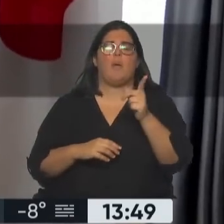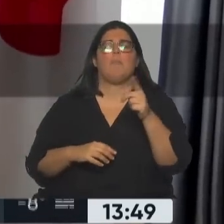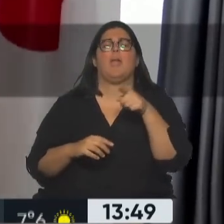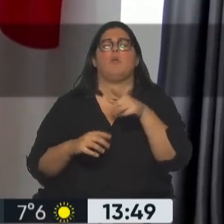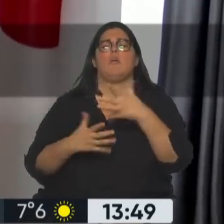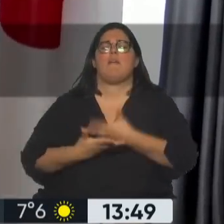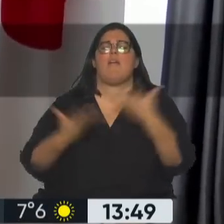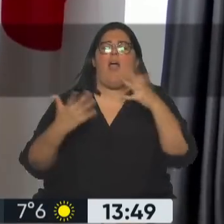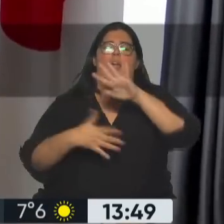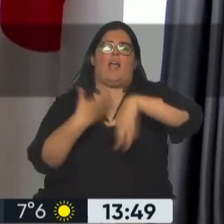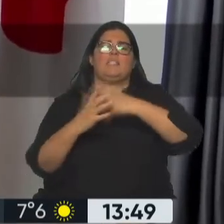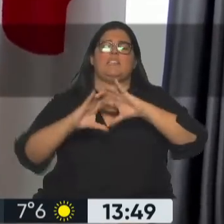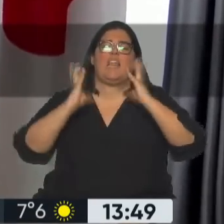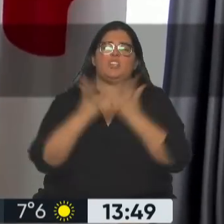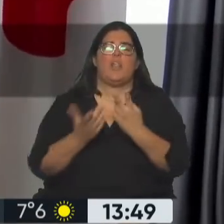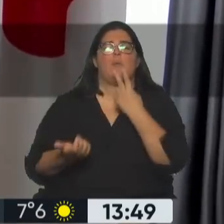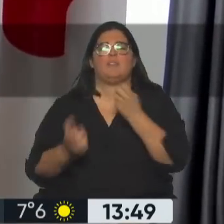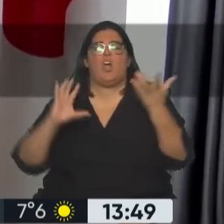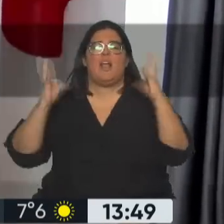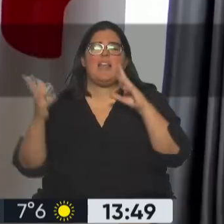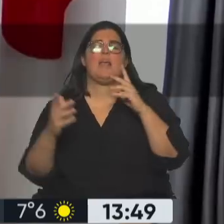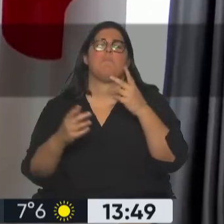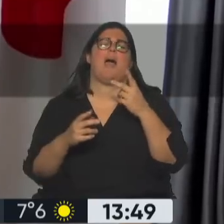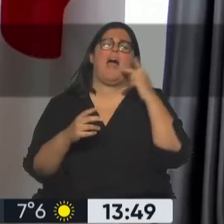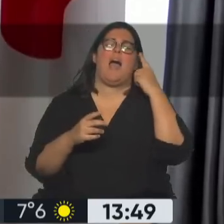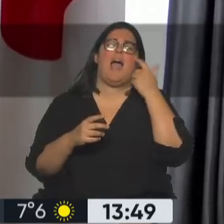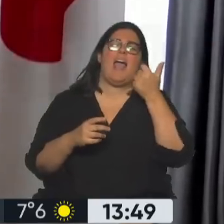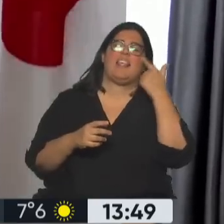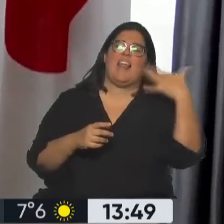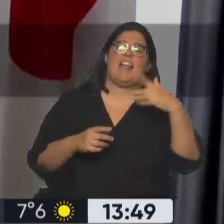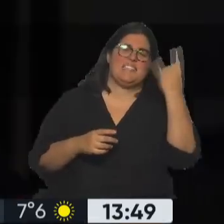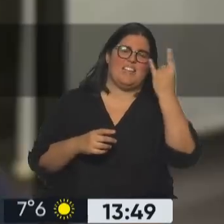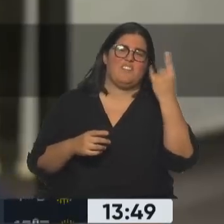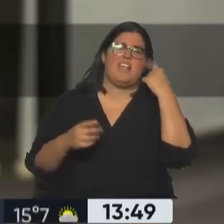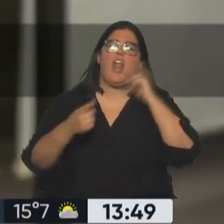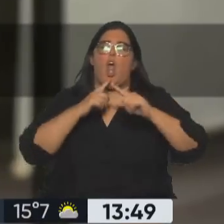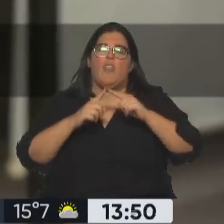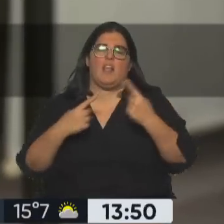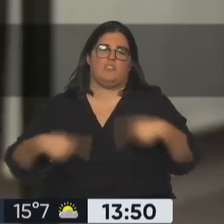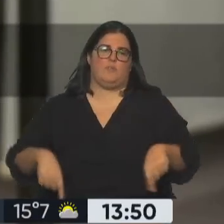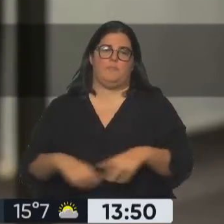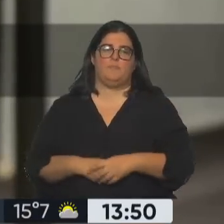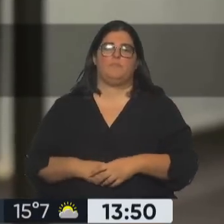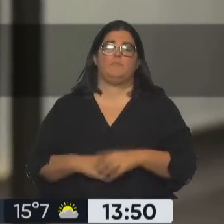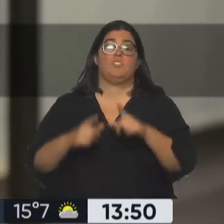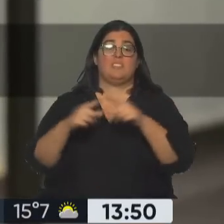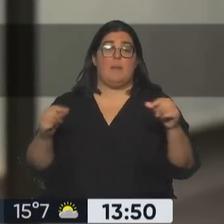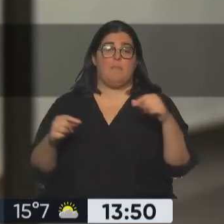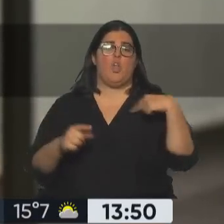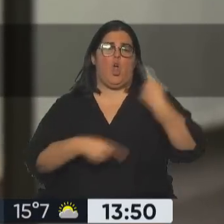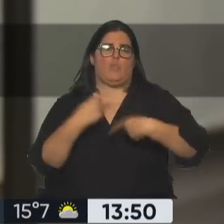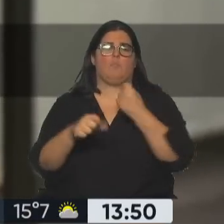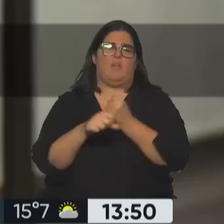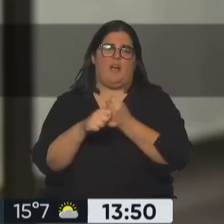aussi d'énergie, de climat, d'intelligence artificielle et de coordination économique. In Japan to continue our important work,